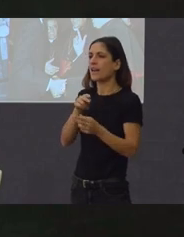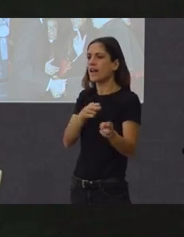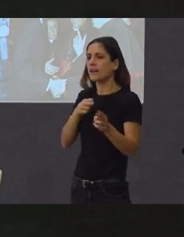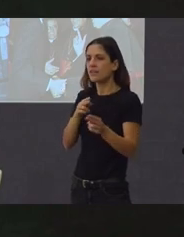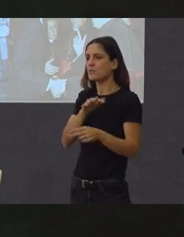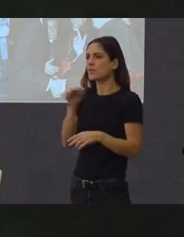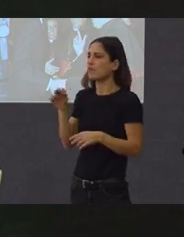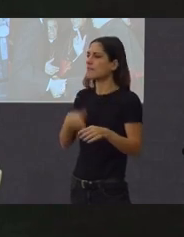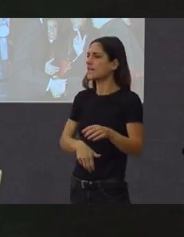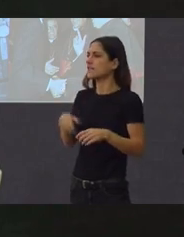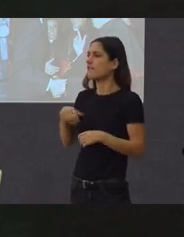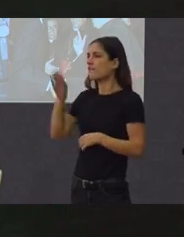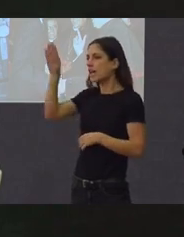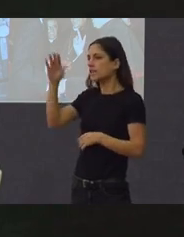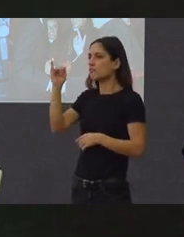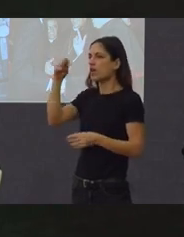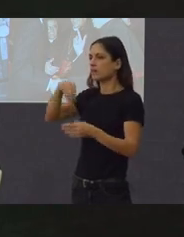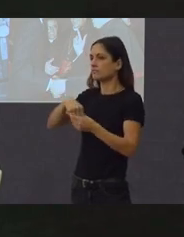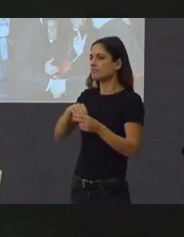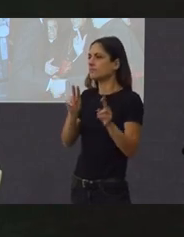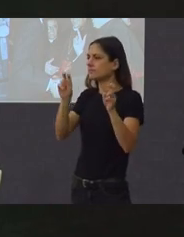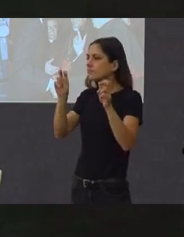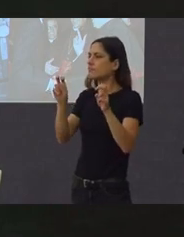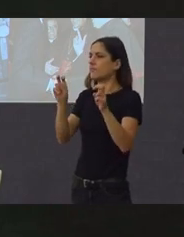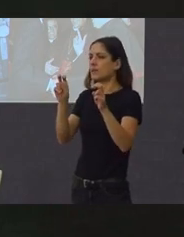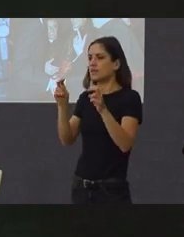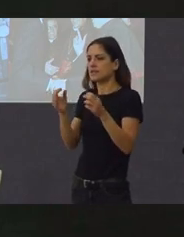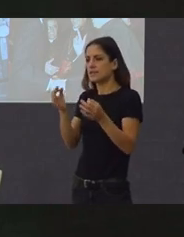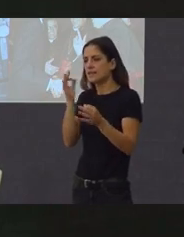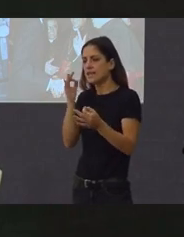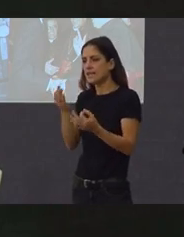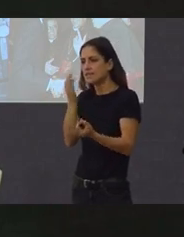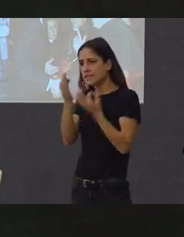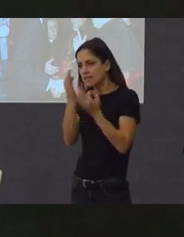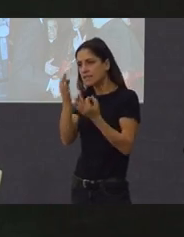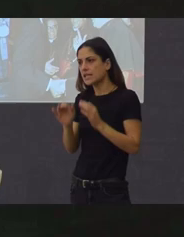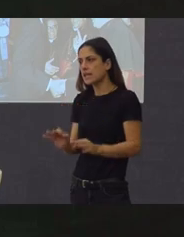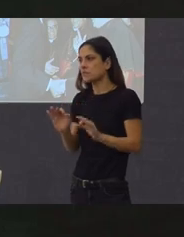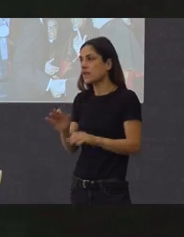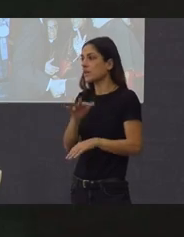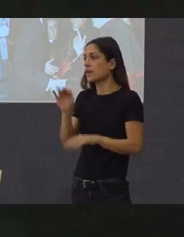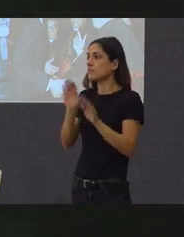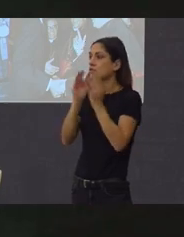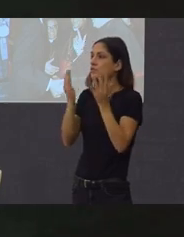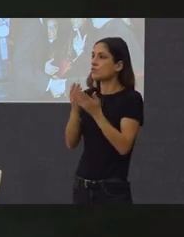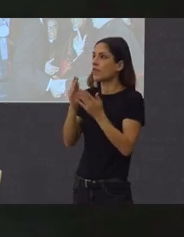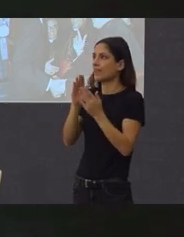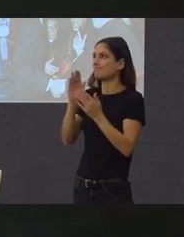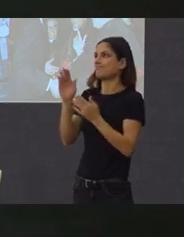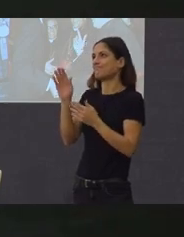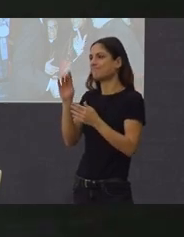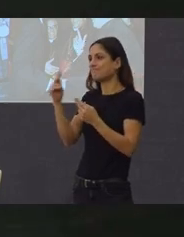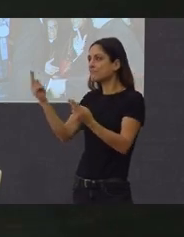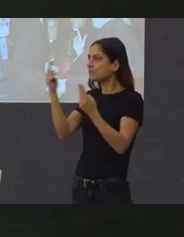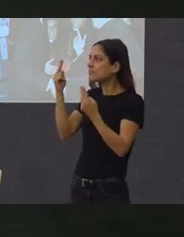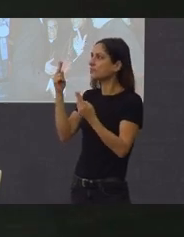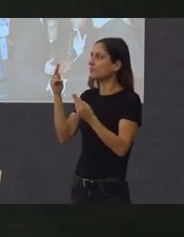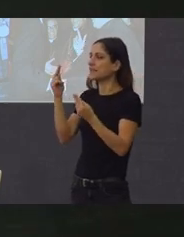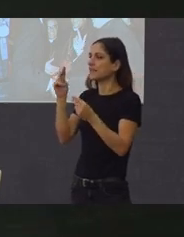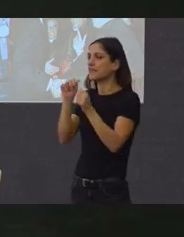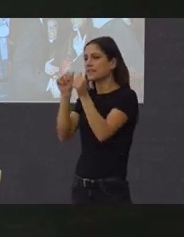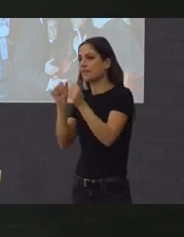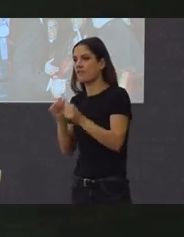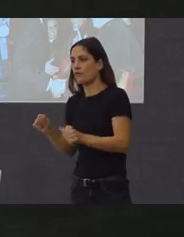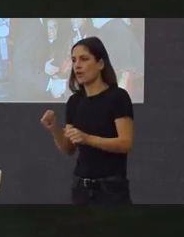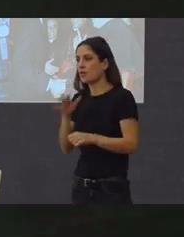contexto internacional determinado e cun contexto eclesial mundial determinado. E, por lo tanto, iso fainos cambiar un pouco de